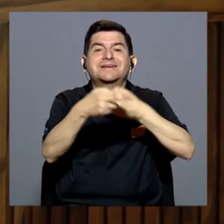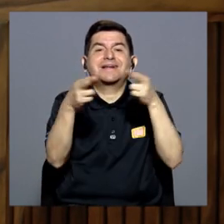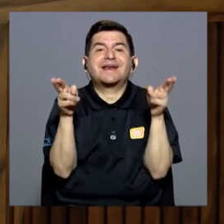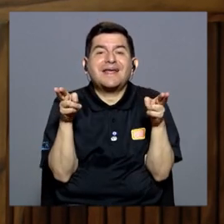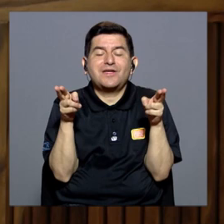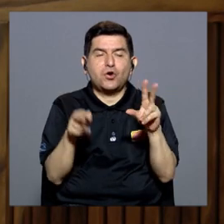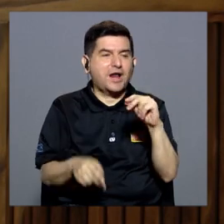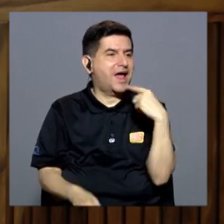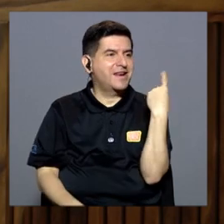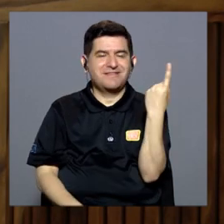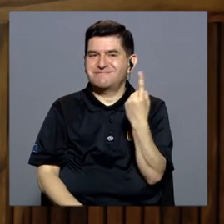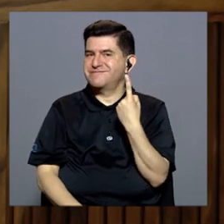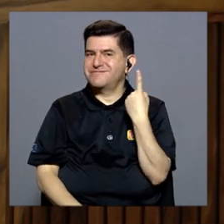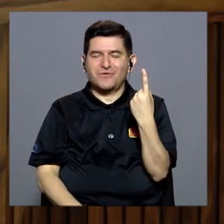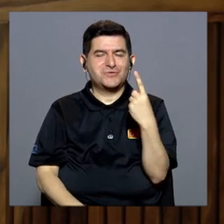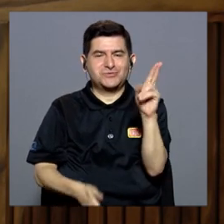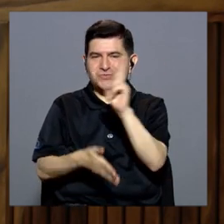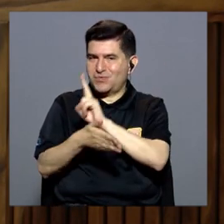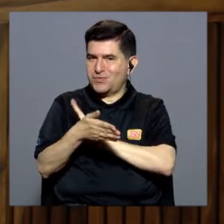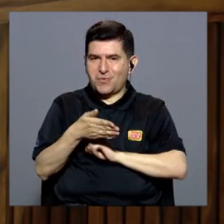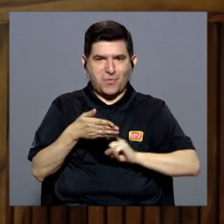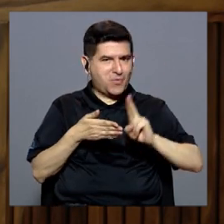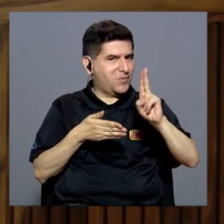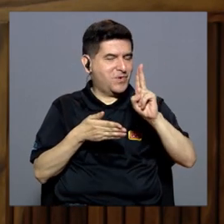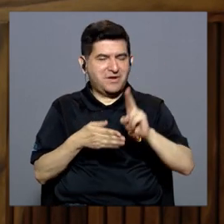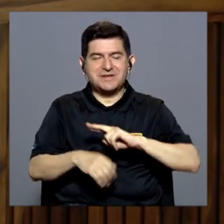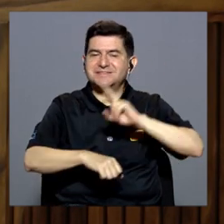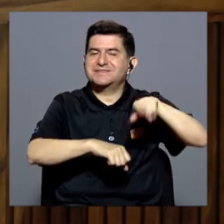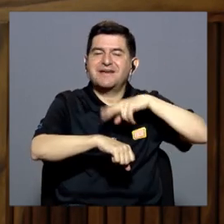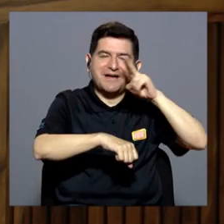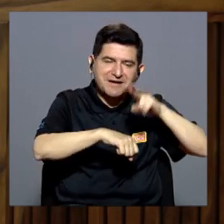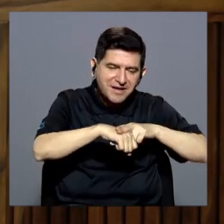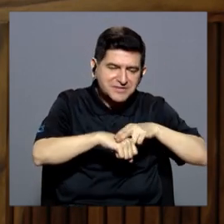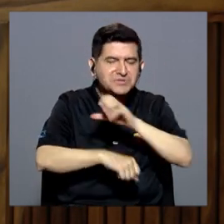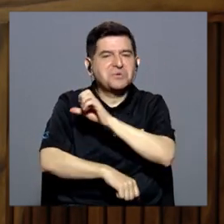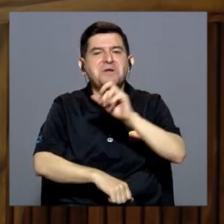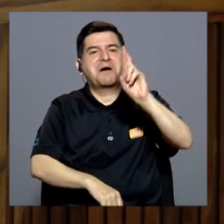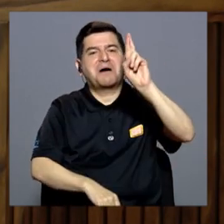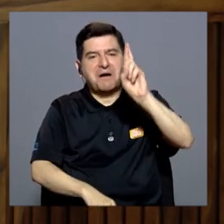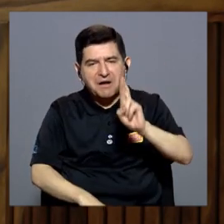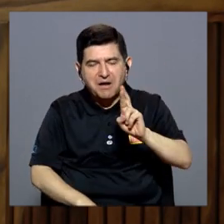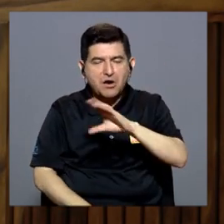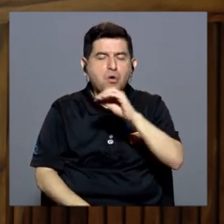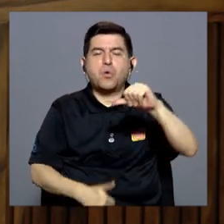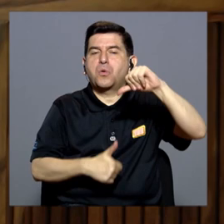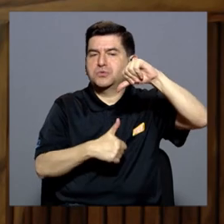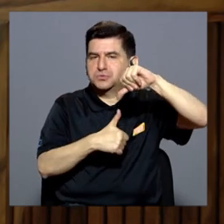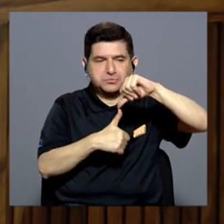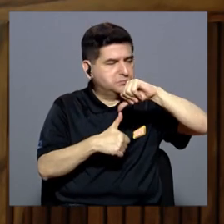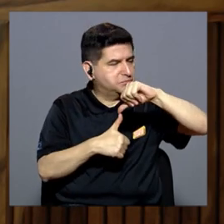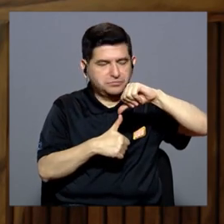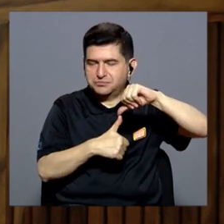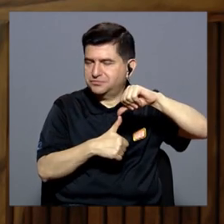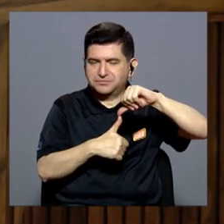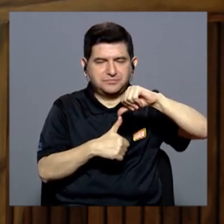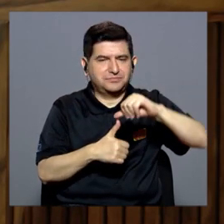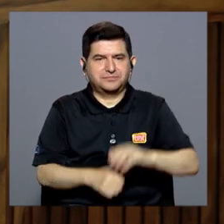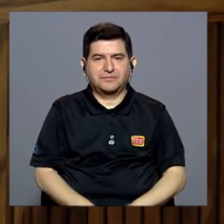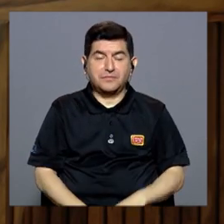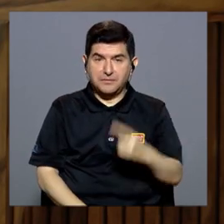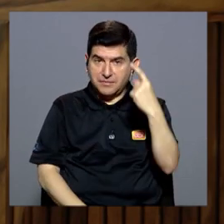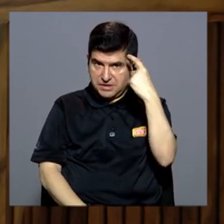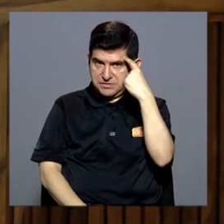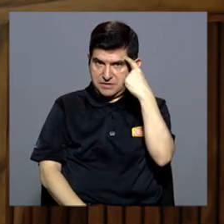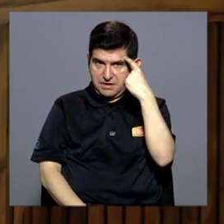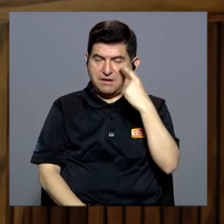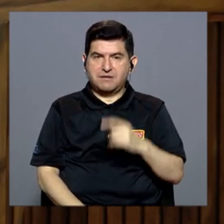no solo una universidad nacional costarricense o centroamericana, sino